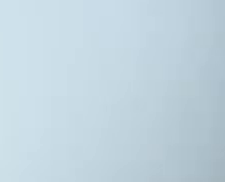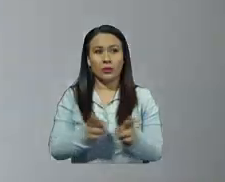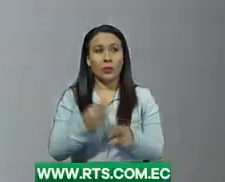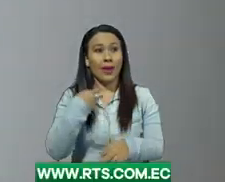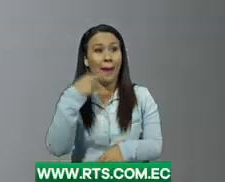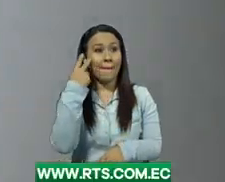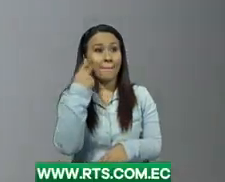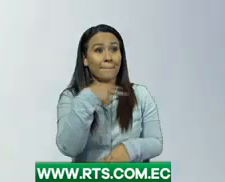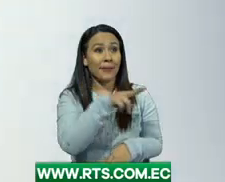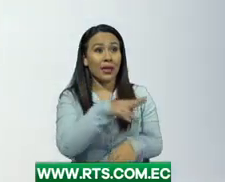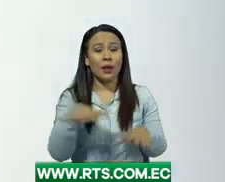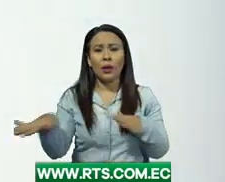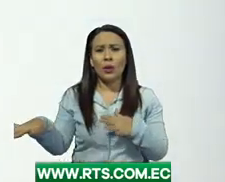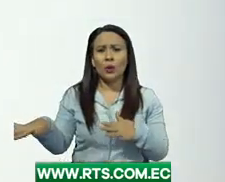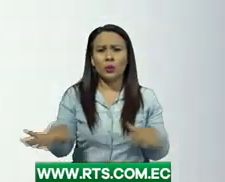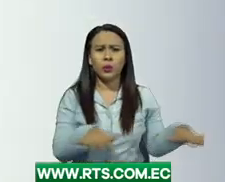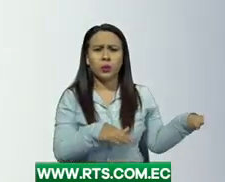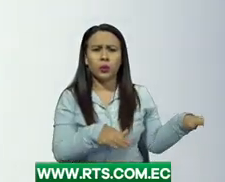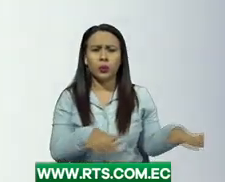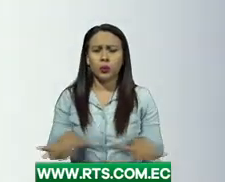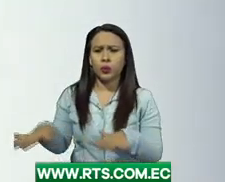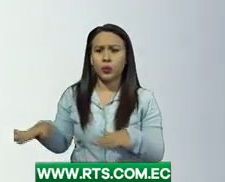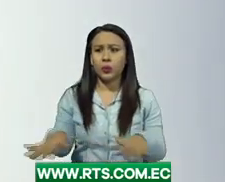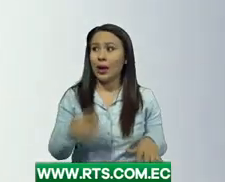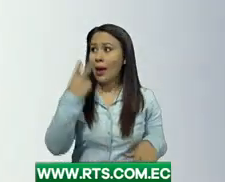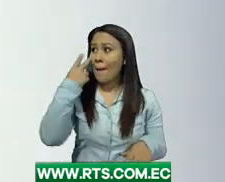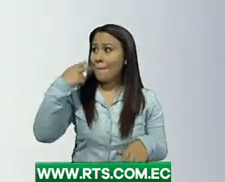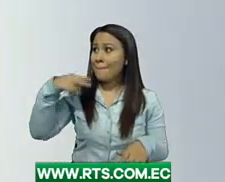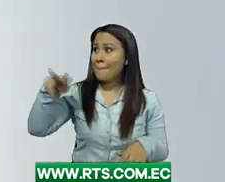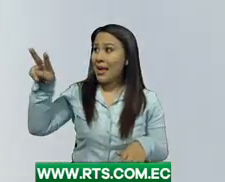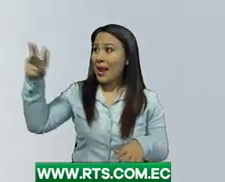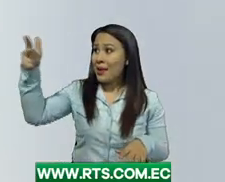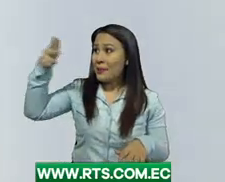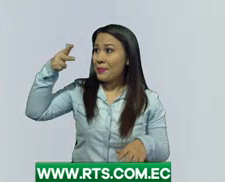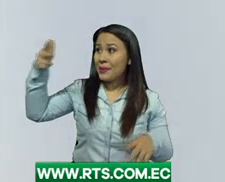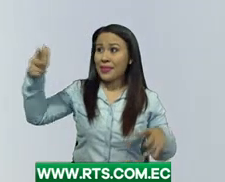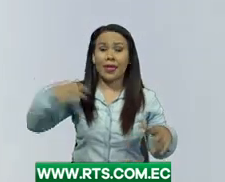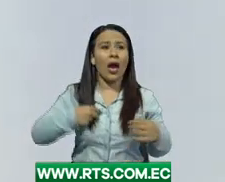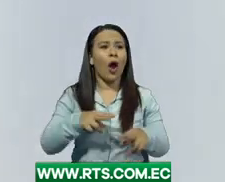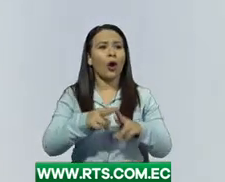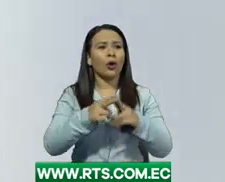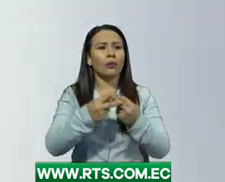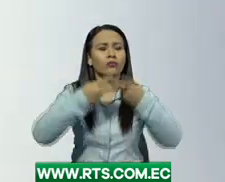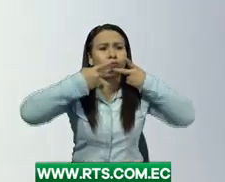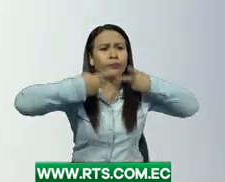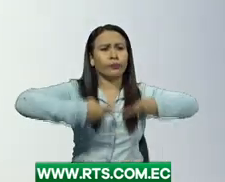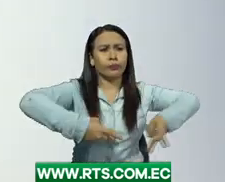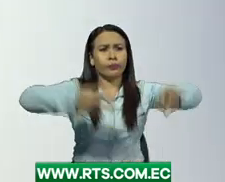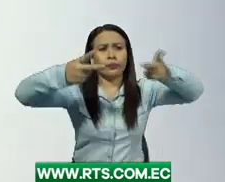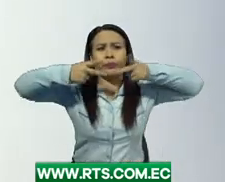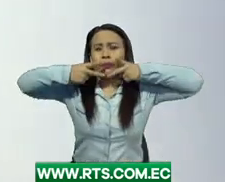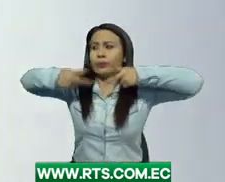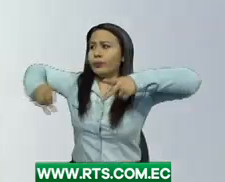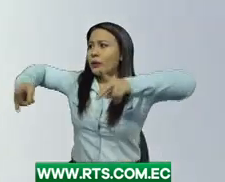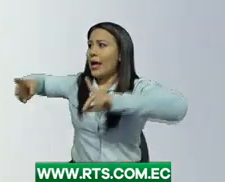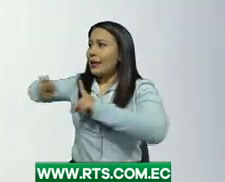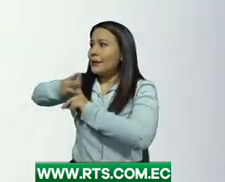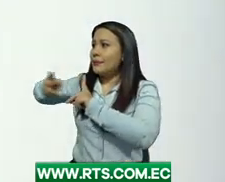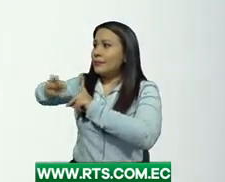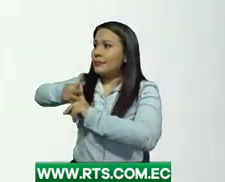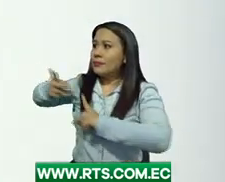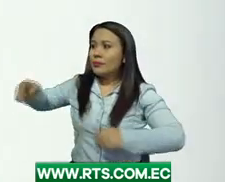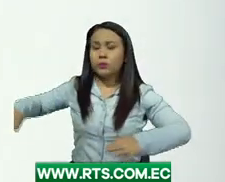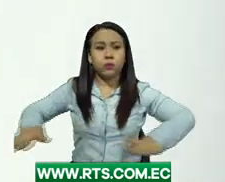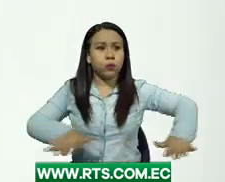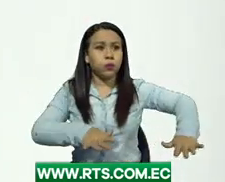Oye, mira. Oye, están cayendo cosas. Videos como estos se iniciaron a circular en redes sociales. Aquí se aprecia cómo